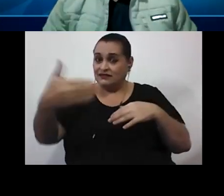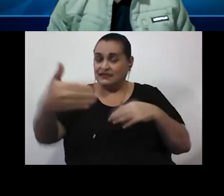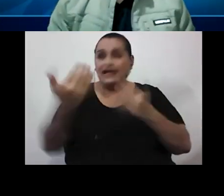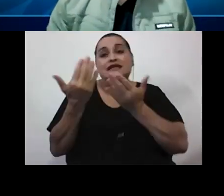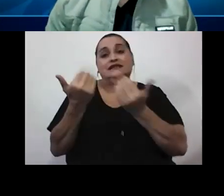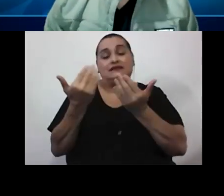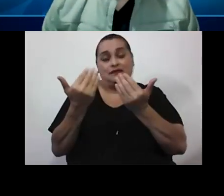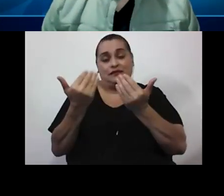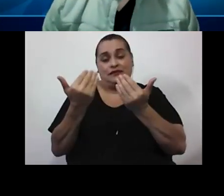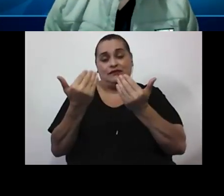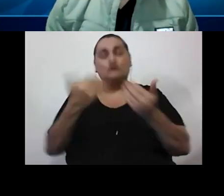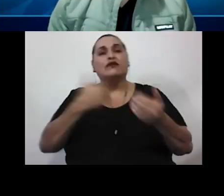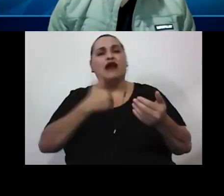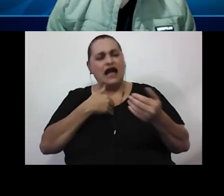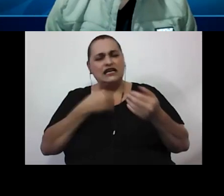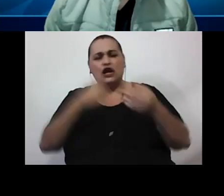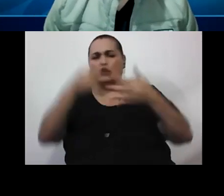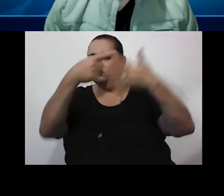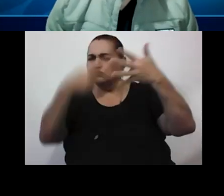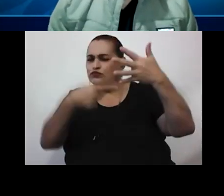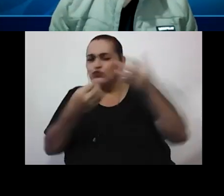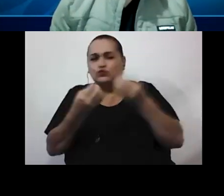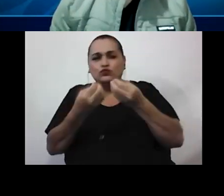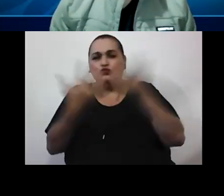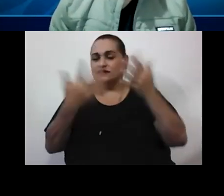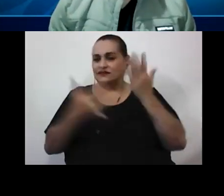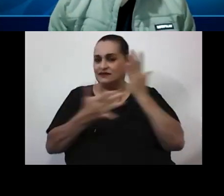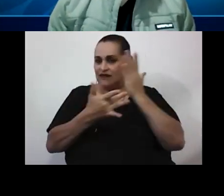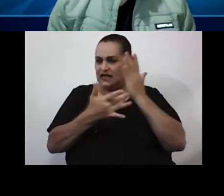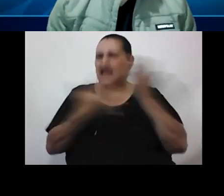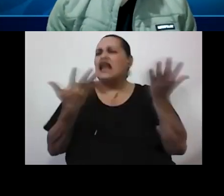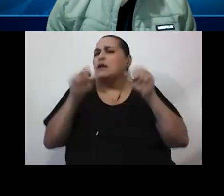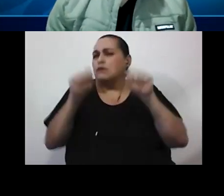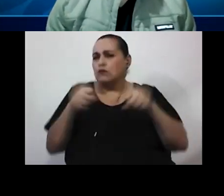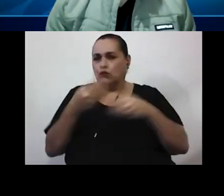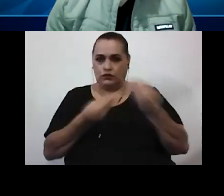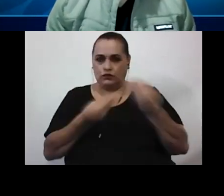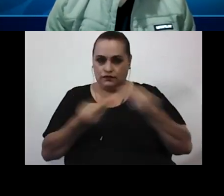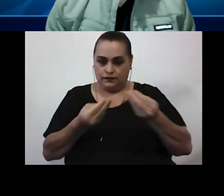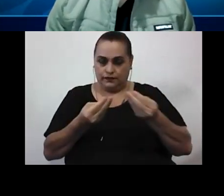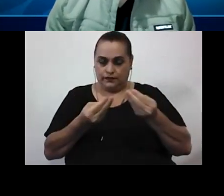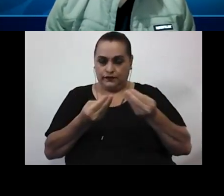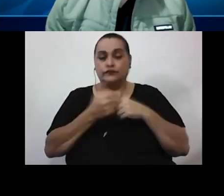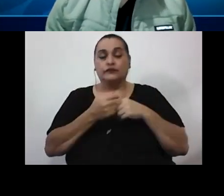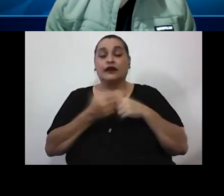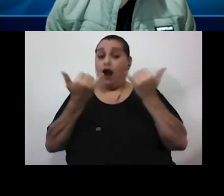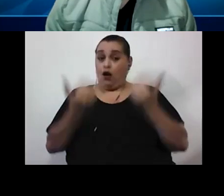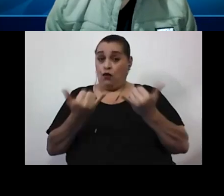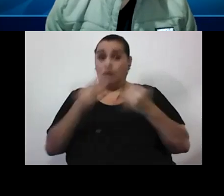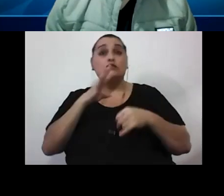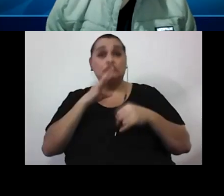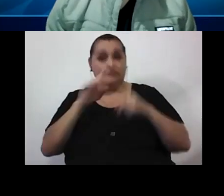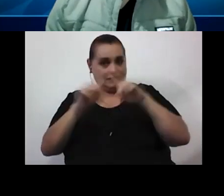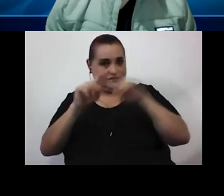esperemos que hayan muchas técnicas de qué podríamos hacer. De hecho, vamos a hablar de algunas de